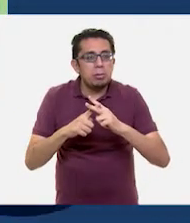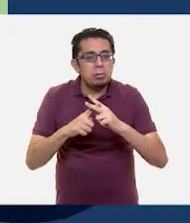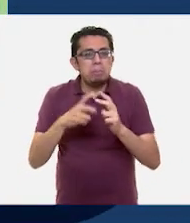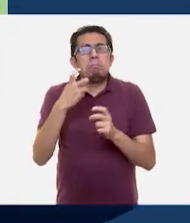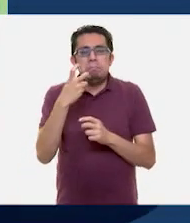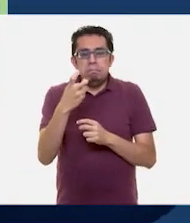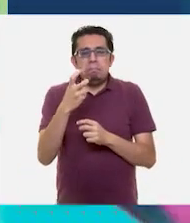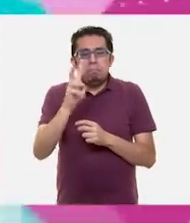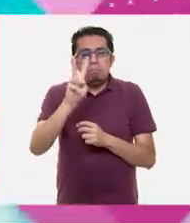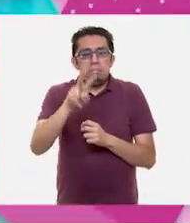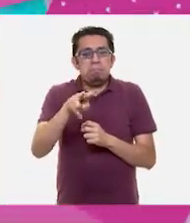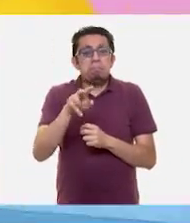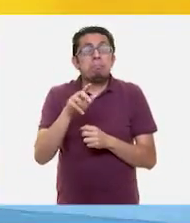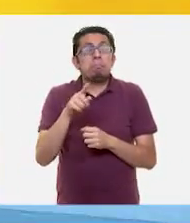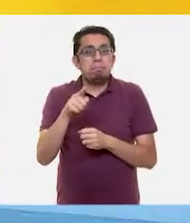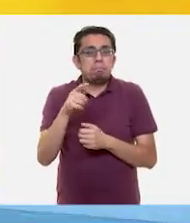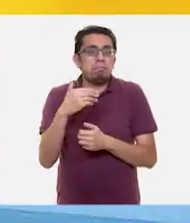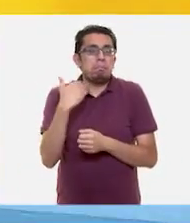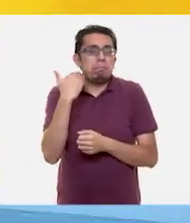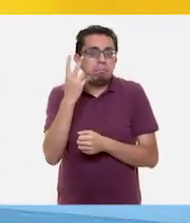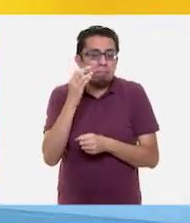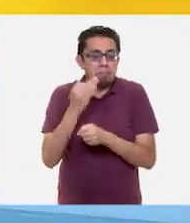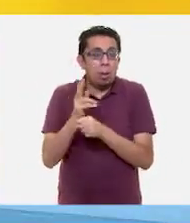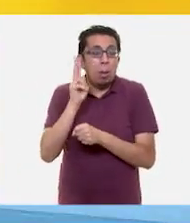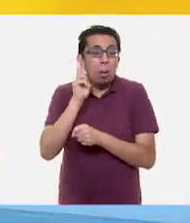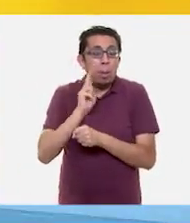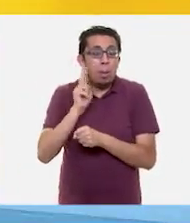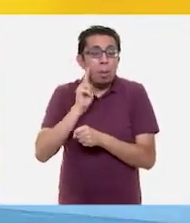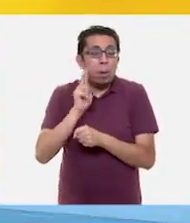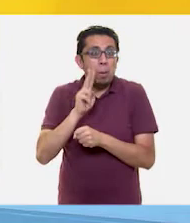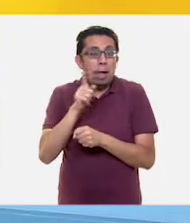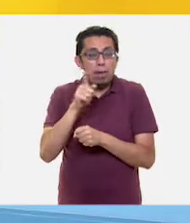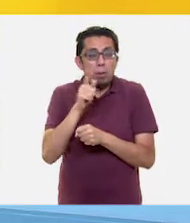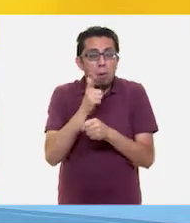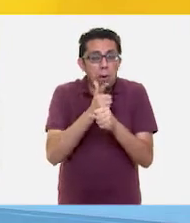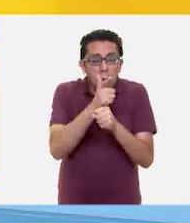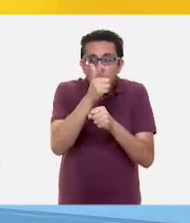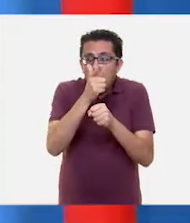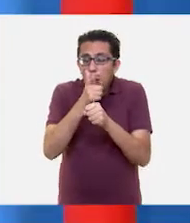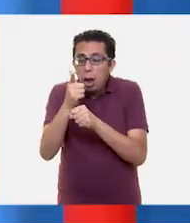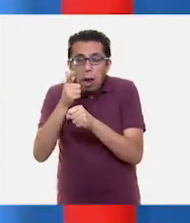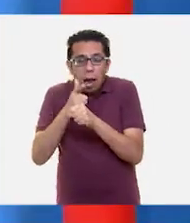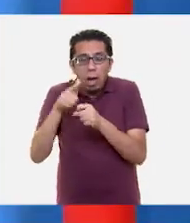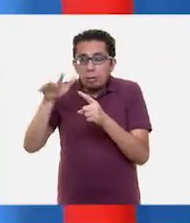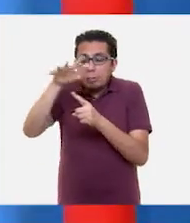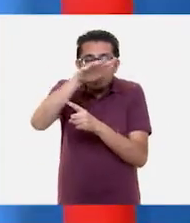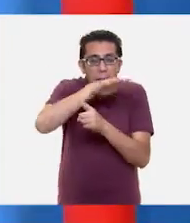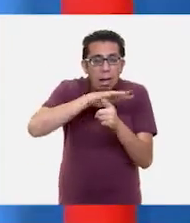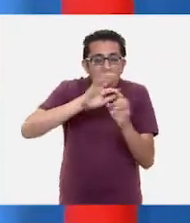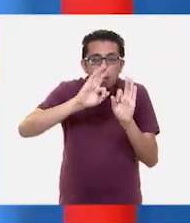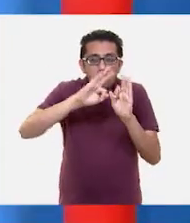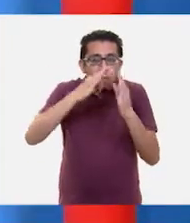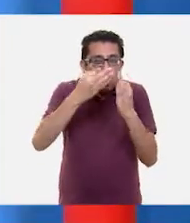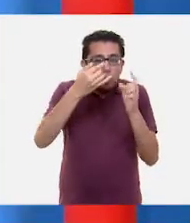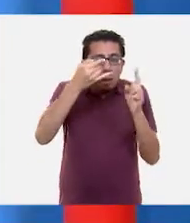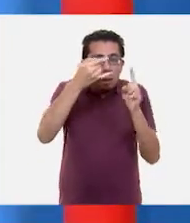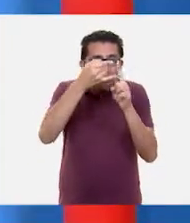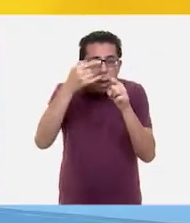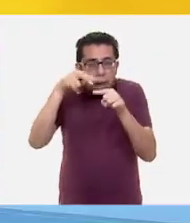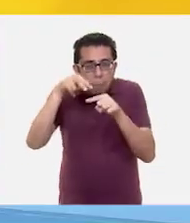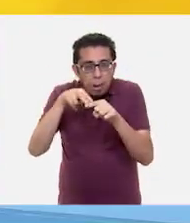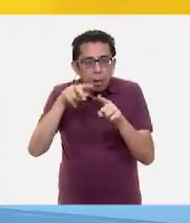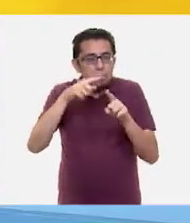también trates de encontrar patrones matemáticos, en particular geométricos. A ver, iniciemos entonces la búsqueda,